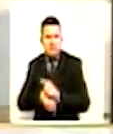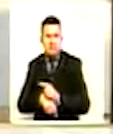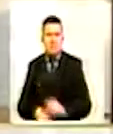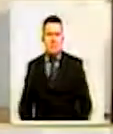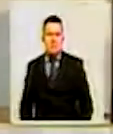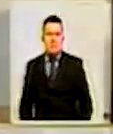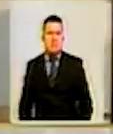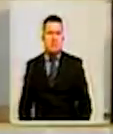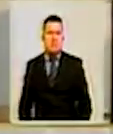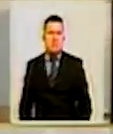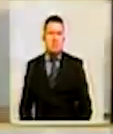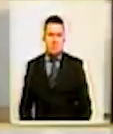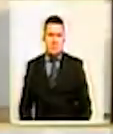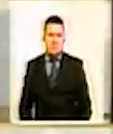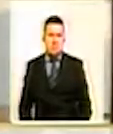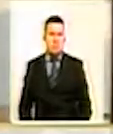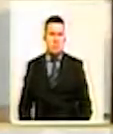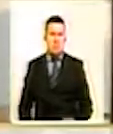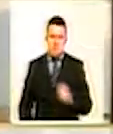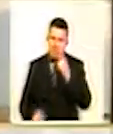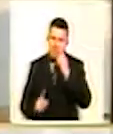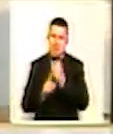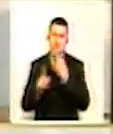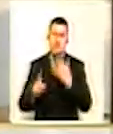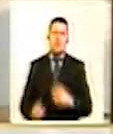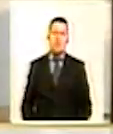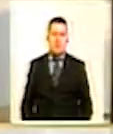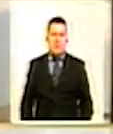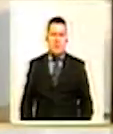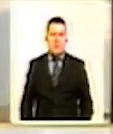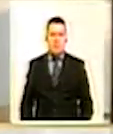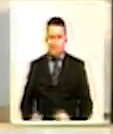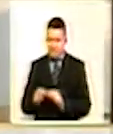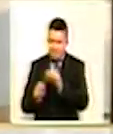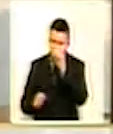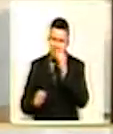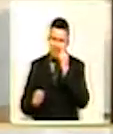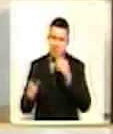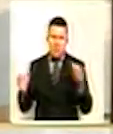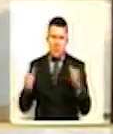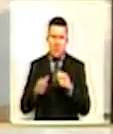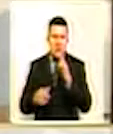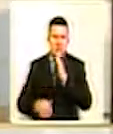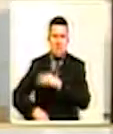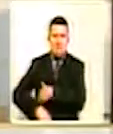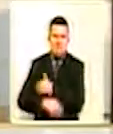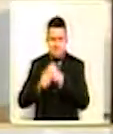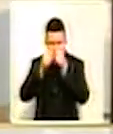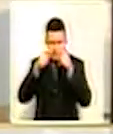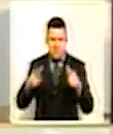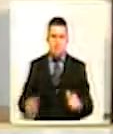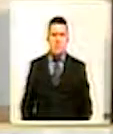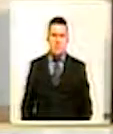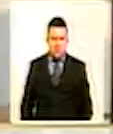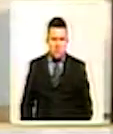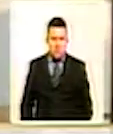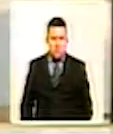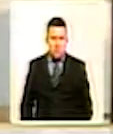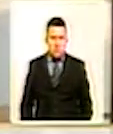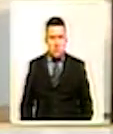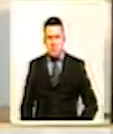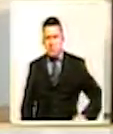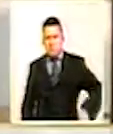eficaz, oportuna y con impacto. Medir la utilidad de la intervención del Ministerio Público, que ha